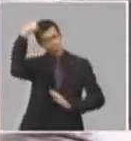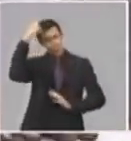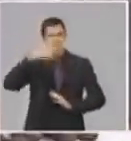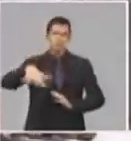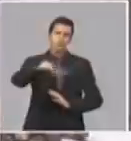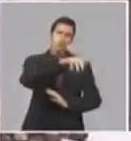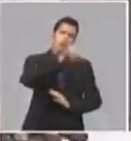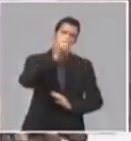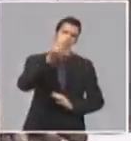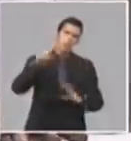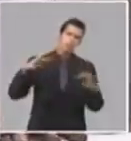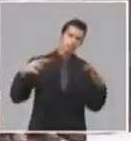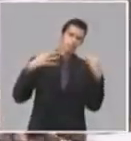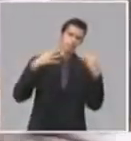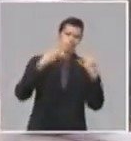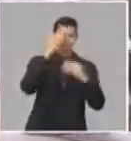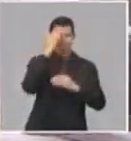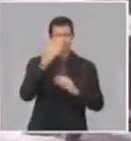audiencia de la mesa redonda.